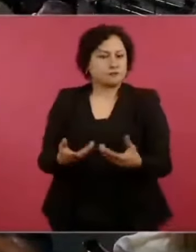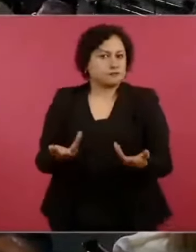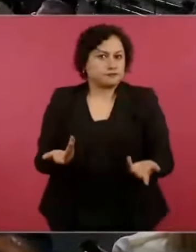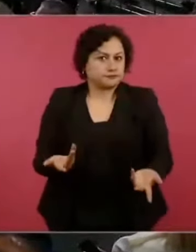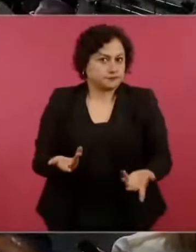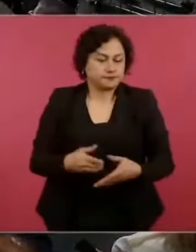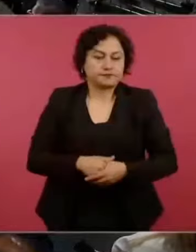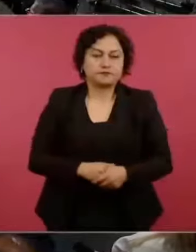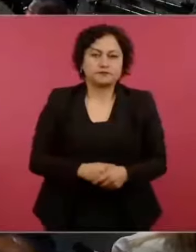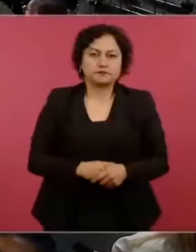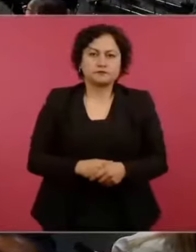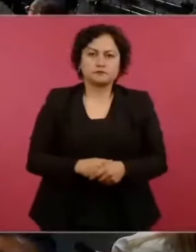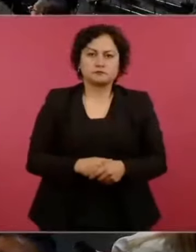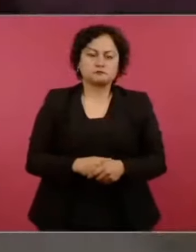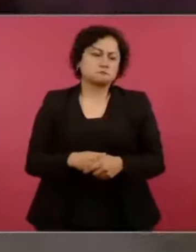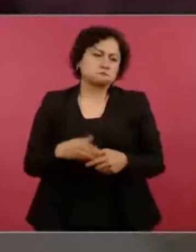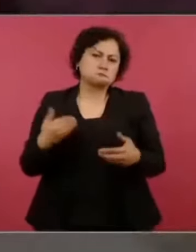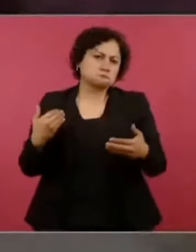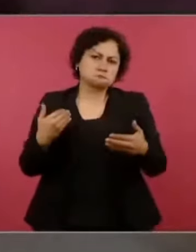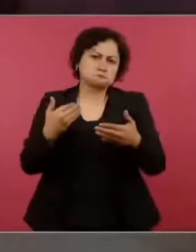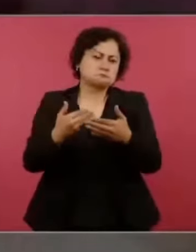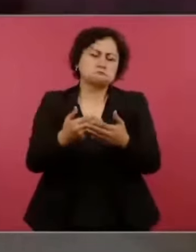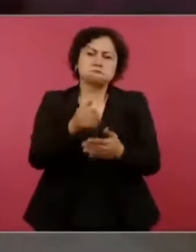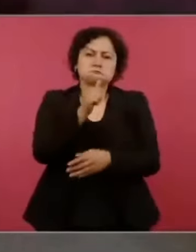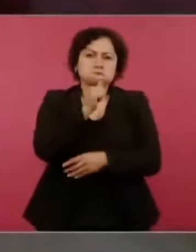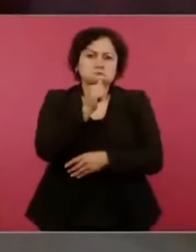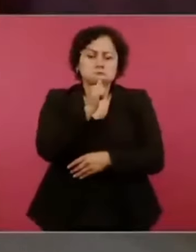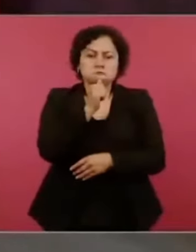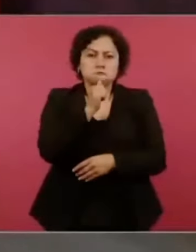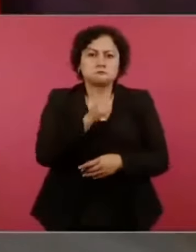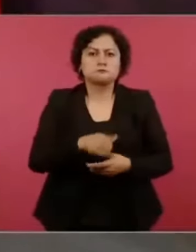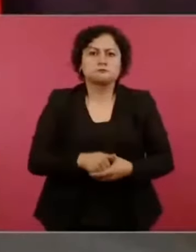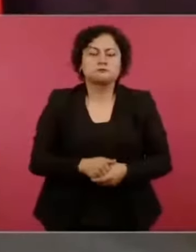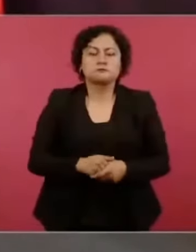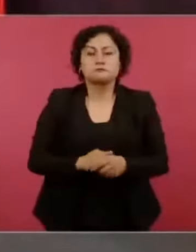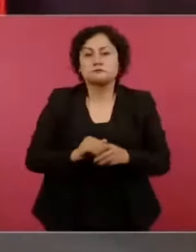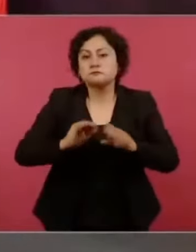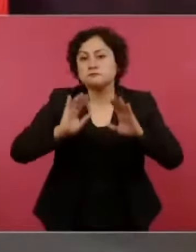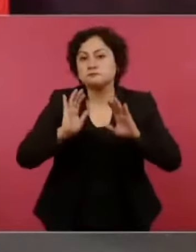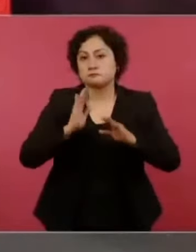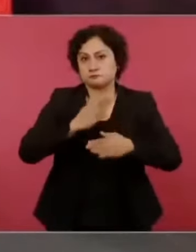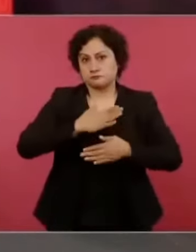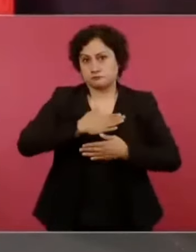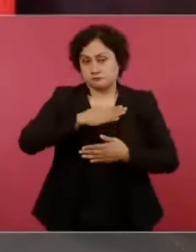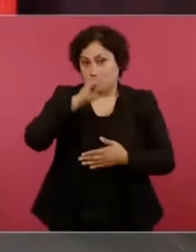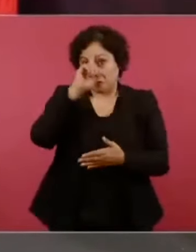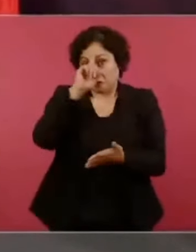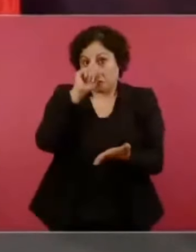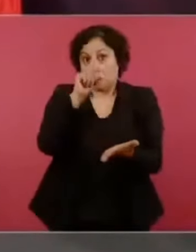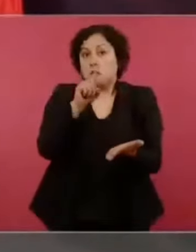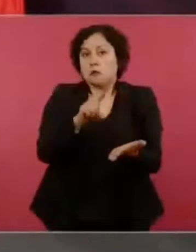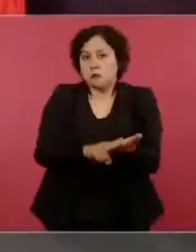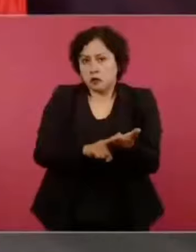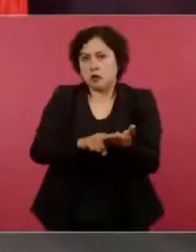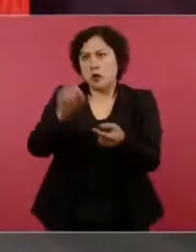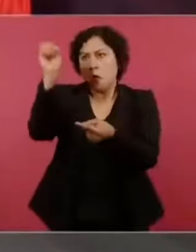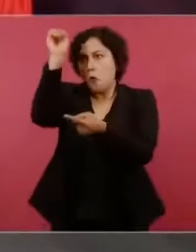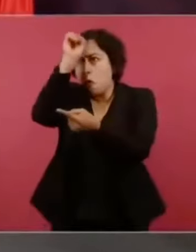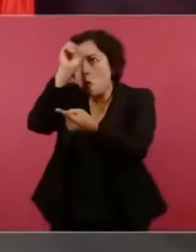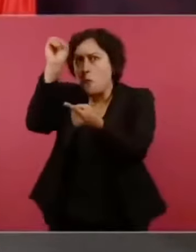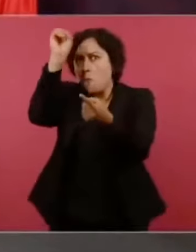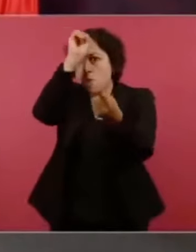Hasta ahora no. Yo diría que han habido posturas